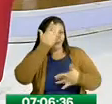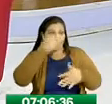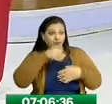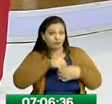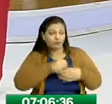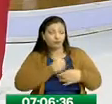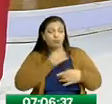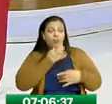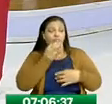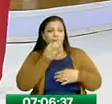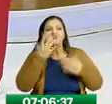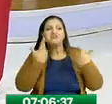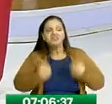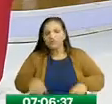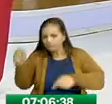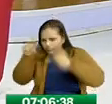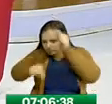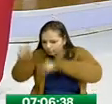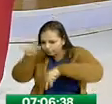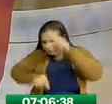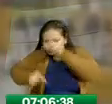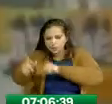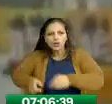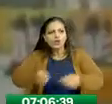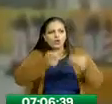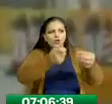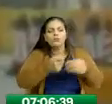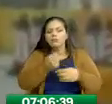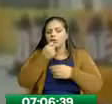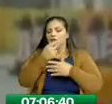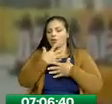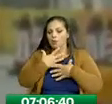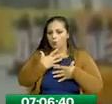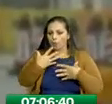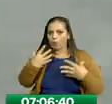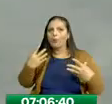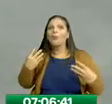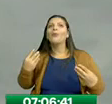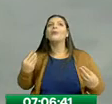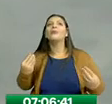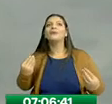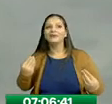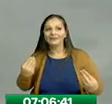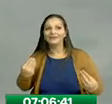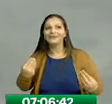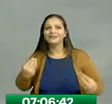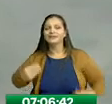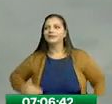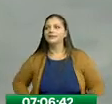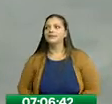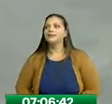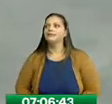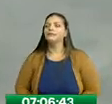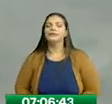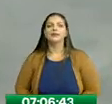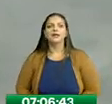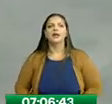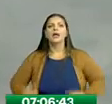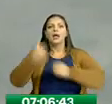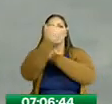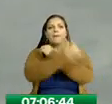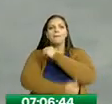Méndez, amables televidentes. Veamos. La de Wuhan. Centro del mortal virus. Médicos